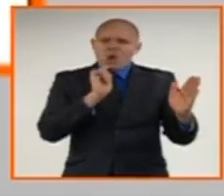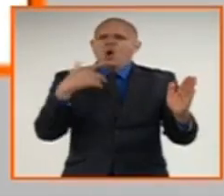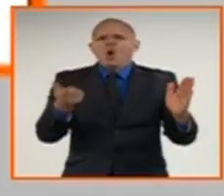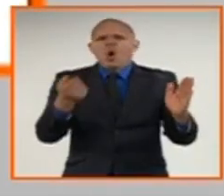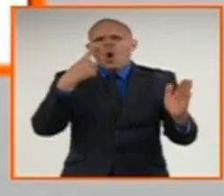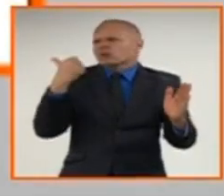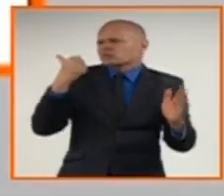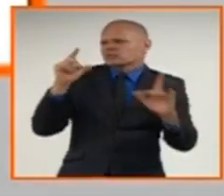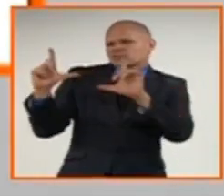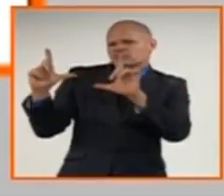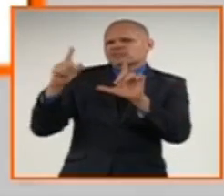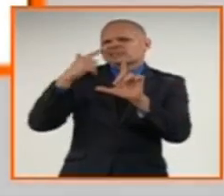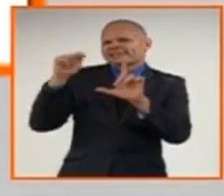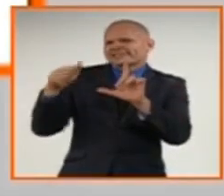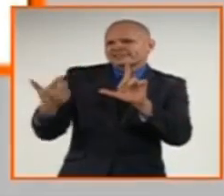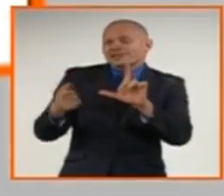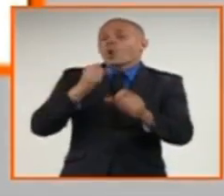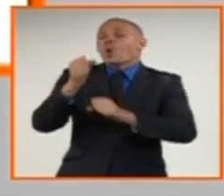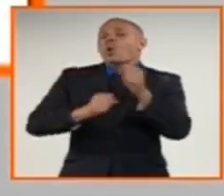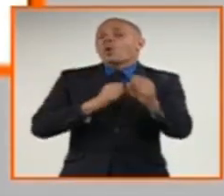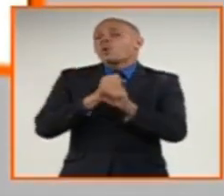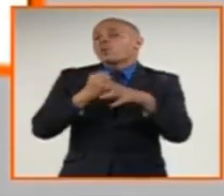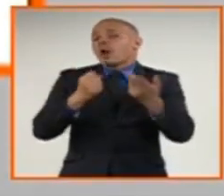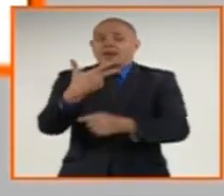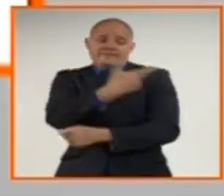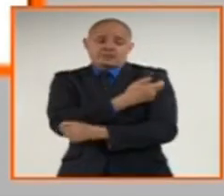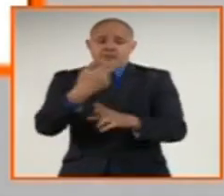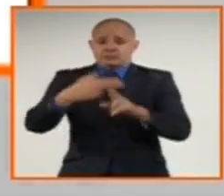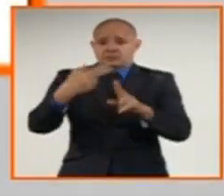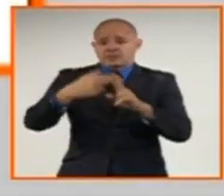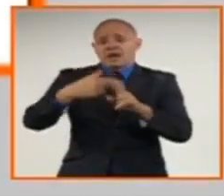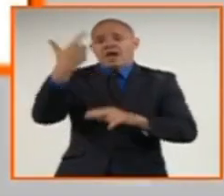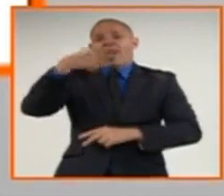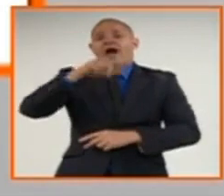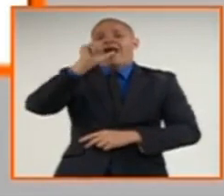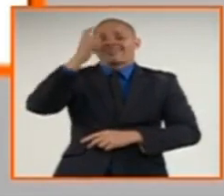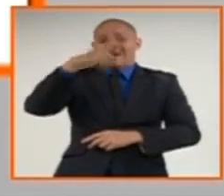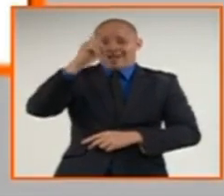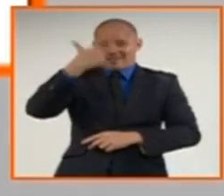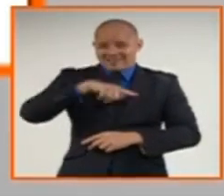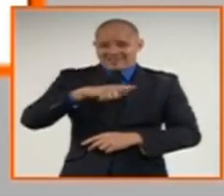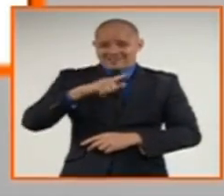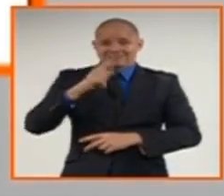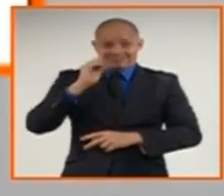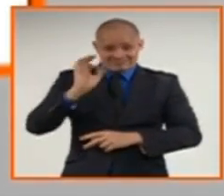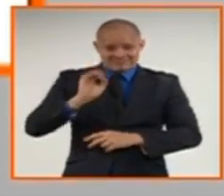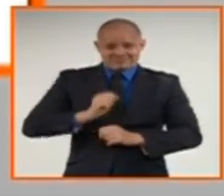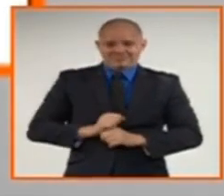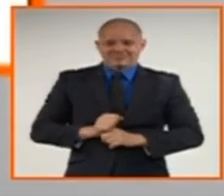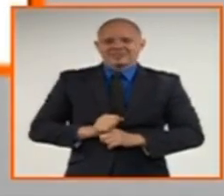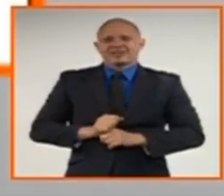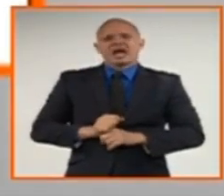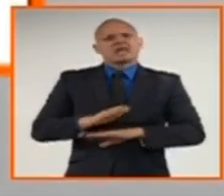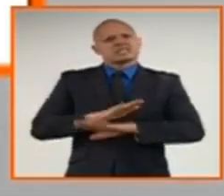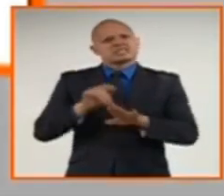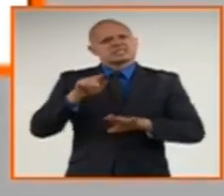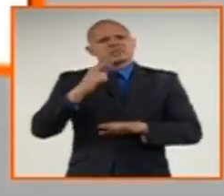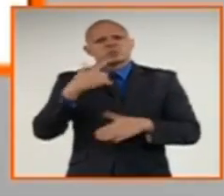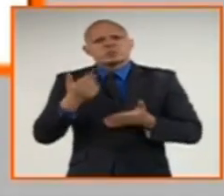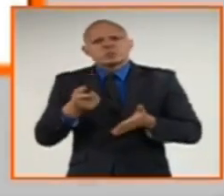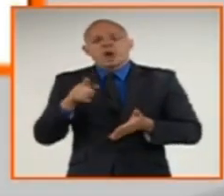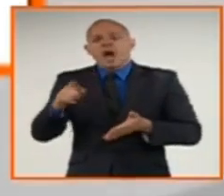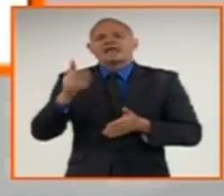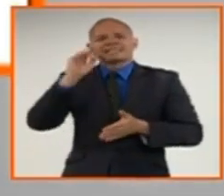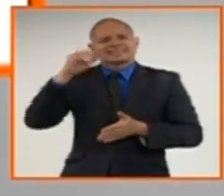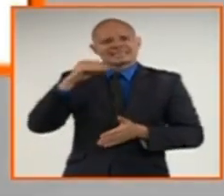datos de uso masivo de la vacuna en nuestro país y en otros lugares en población adulta. La población adulta va a decir,